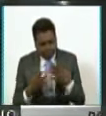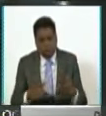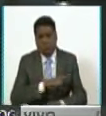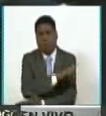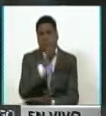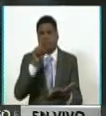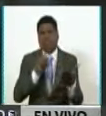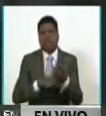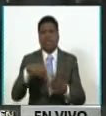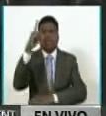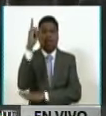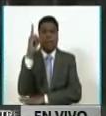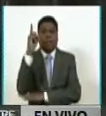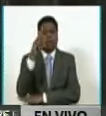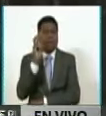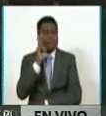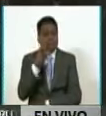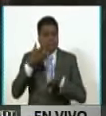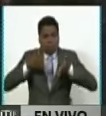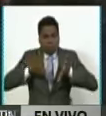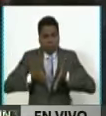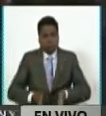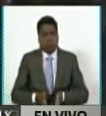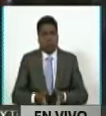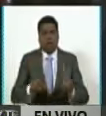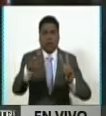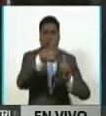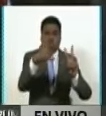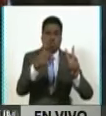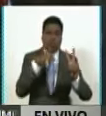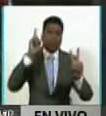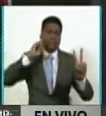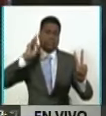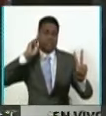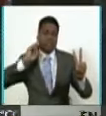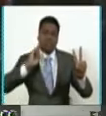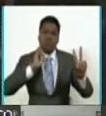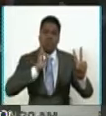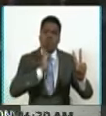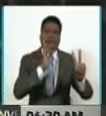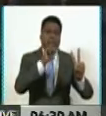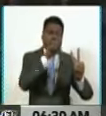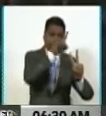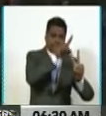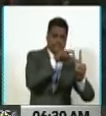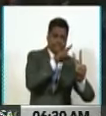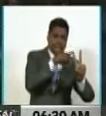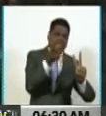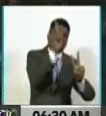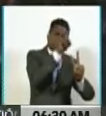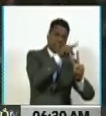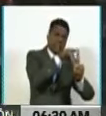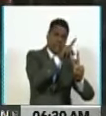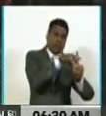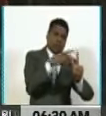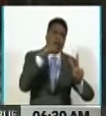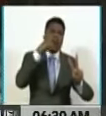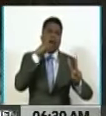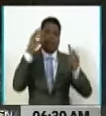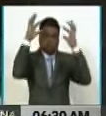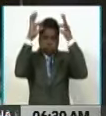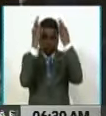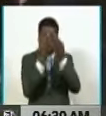Nacional, en el mausoleo, a Simón Bolívar y a Ezequiel Zamora, y junto a ellos dos, a todos los integrantes del Panteón Nacional,